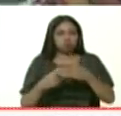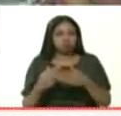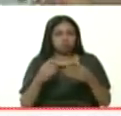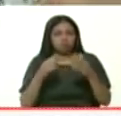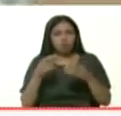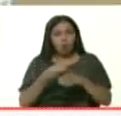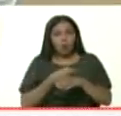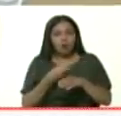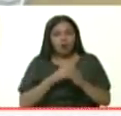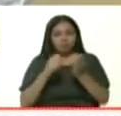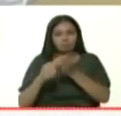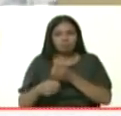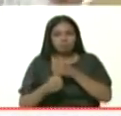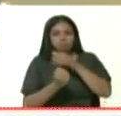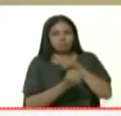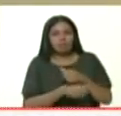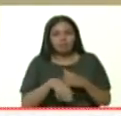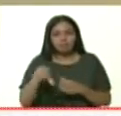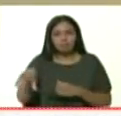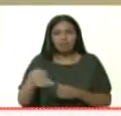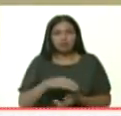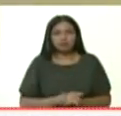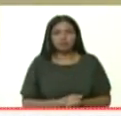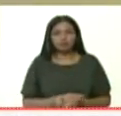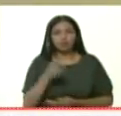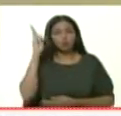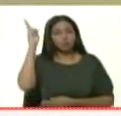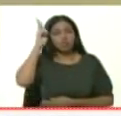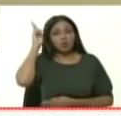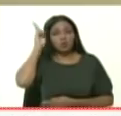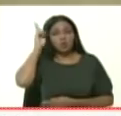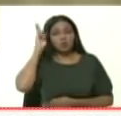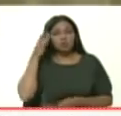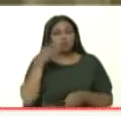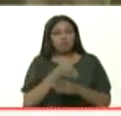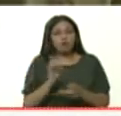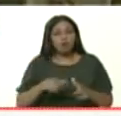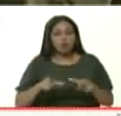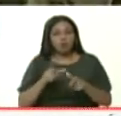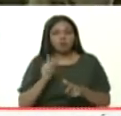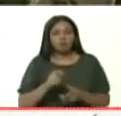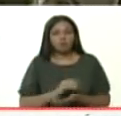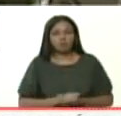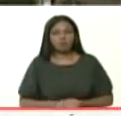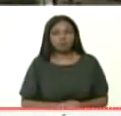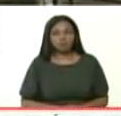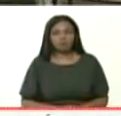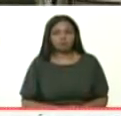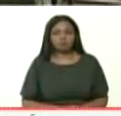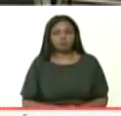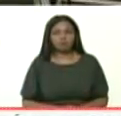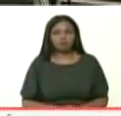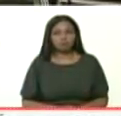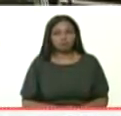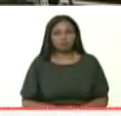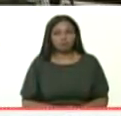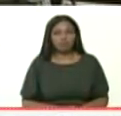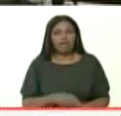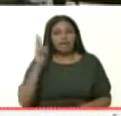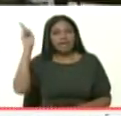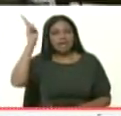del Delta de Amacuro, por allá donde los indios guarao. Es una india guará.